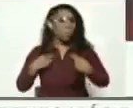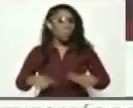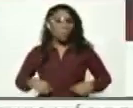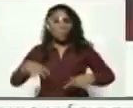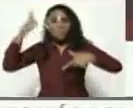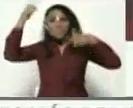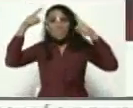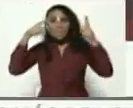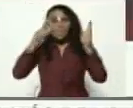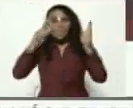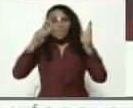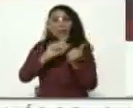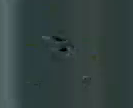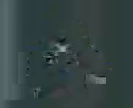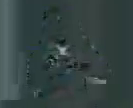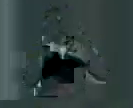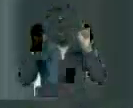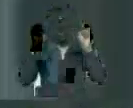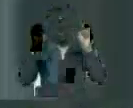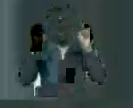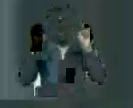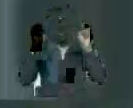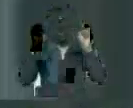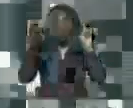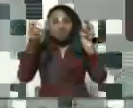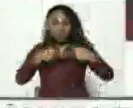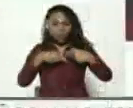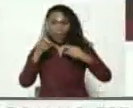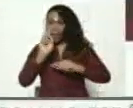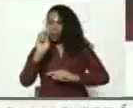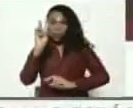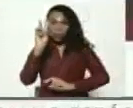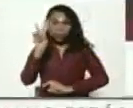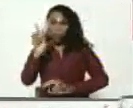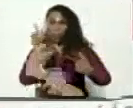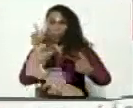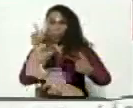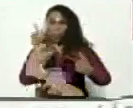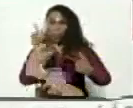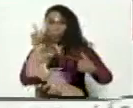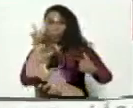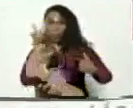enderezó el dicho: ojos que no ven, no sienten, Chávez decía.